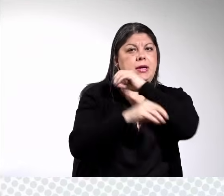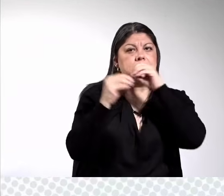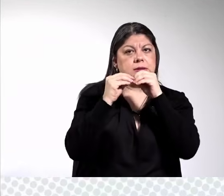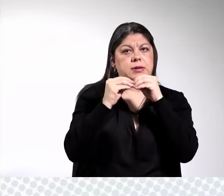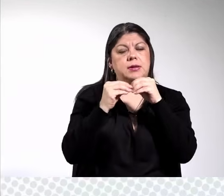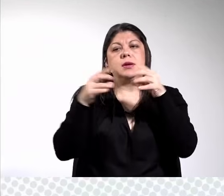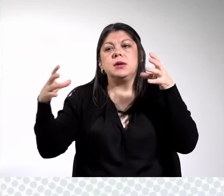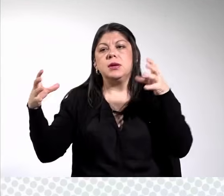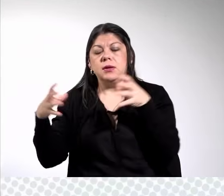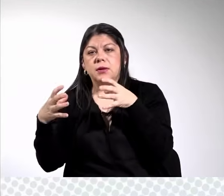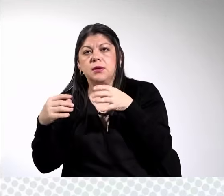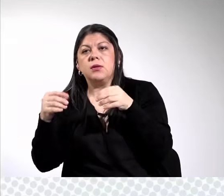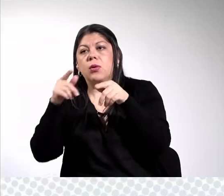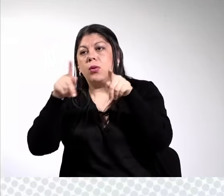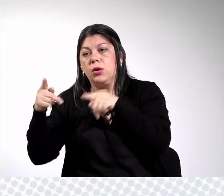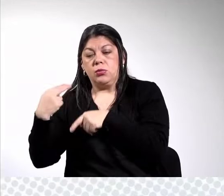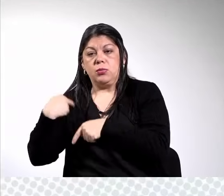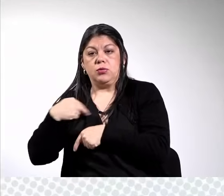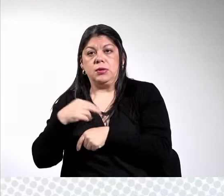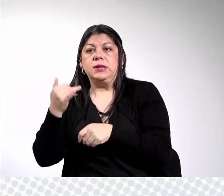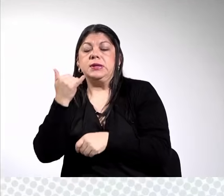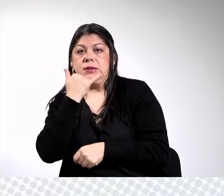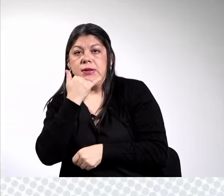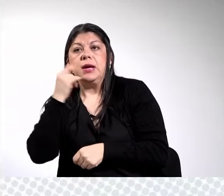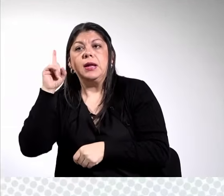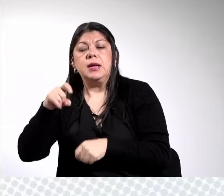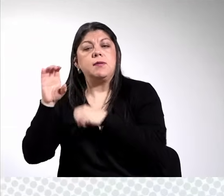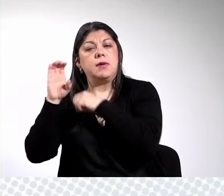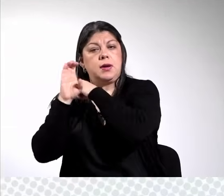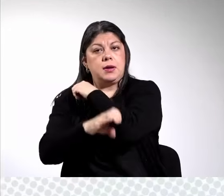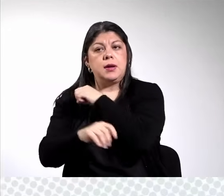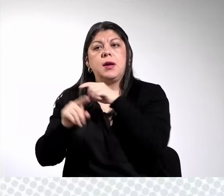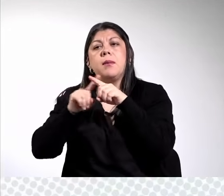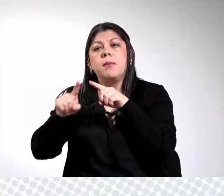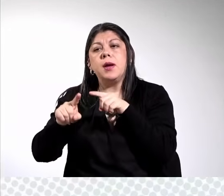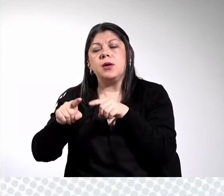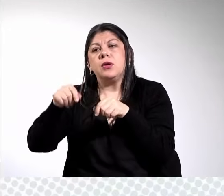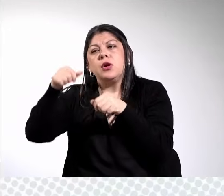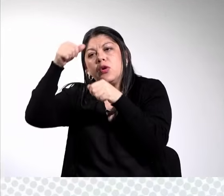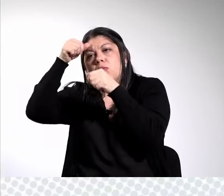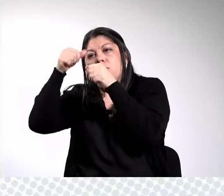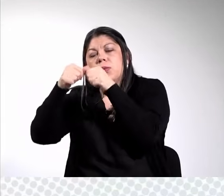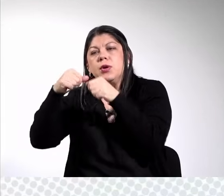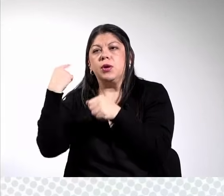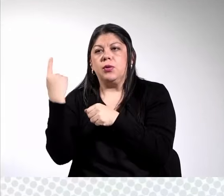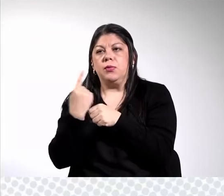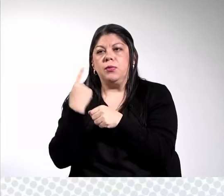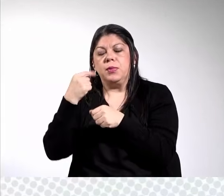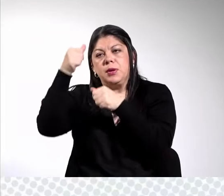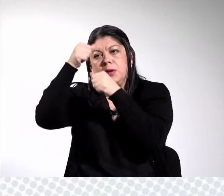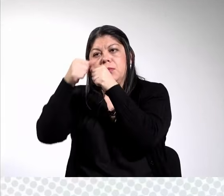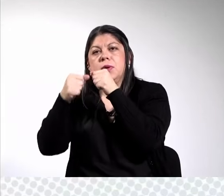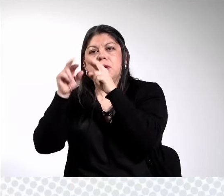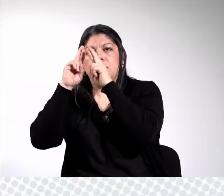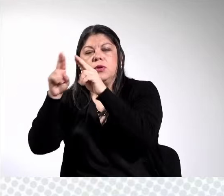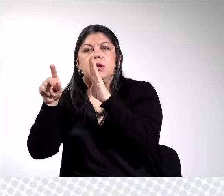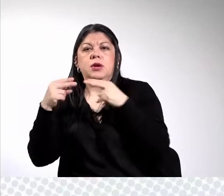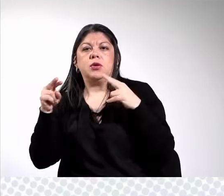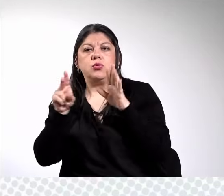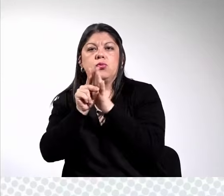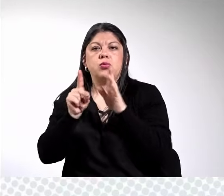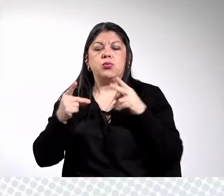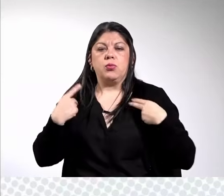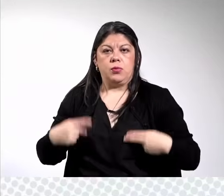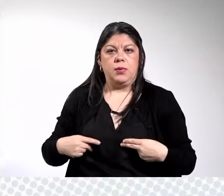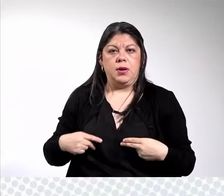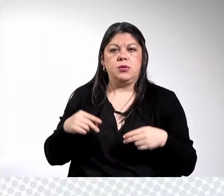y la que afirma que como seres humanos que cometieron un delito deben ser castigados, pero sin obviar sus derechos humanos. ¿Cuál sería la propuesta para el manejo de